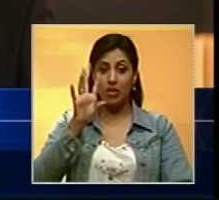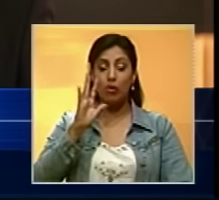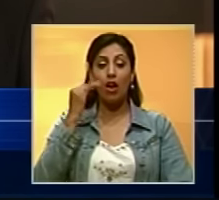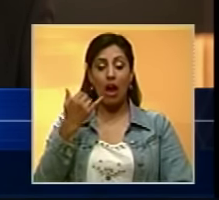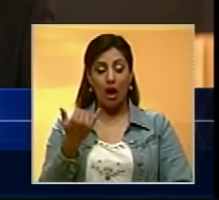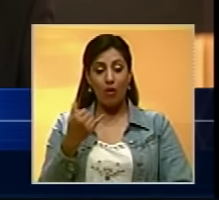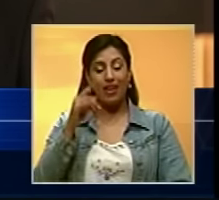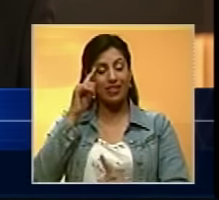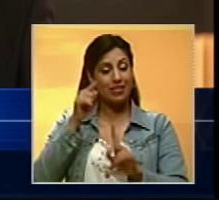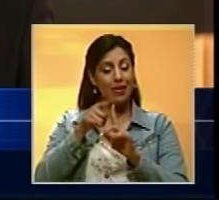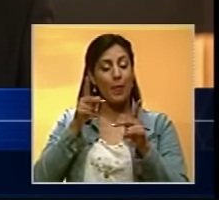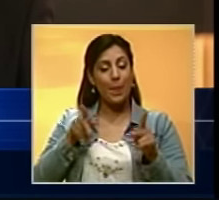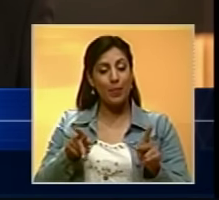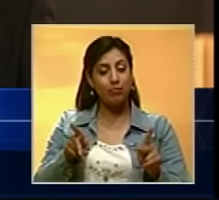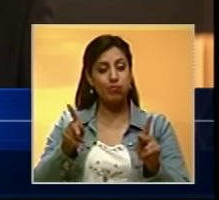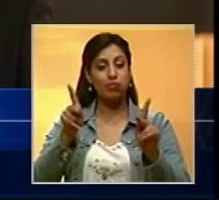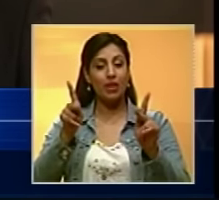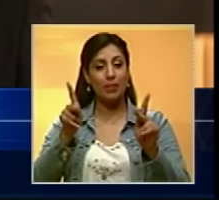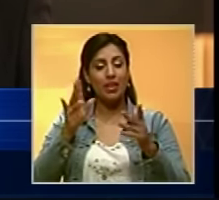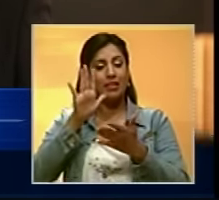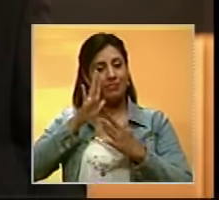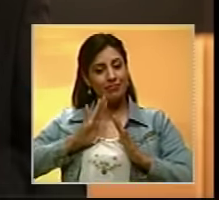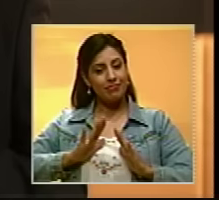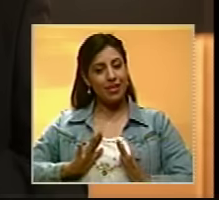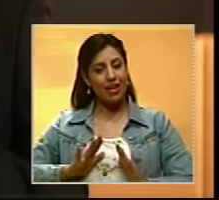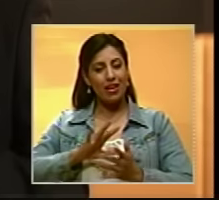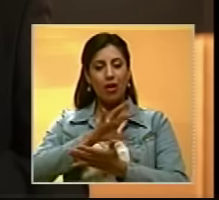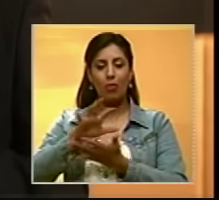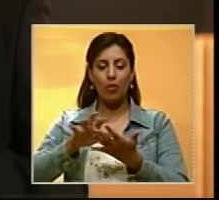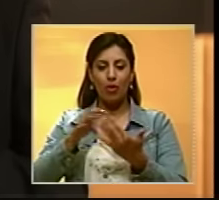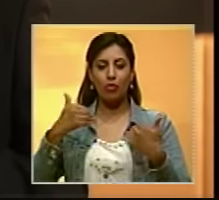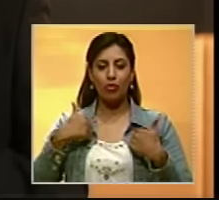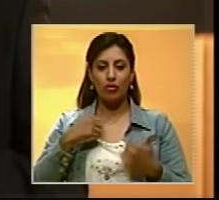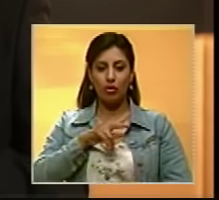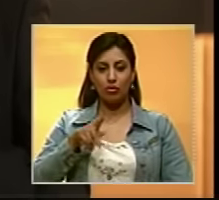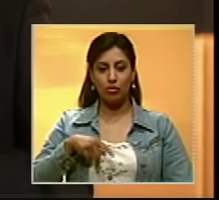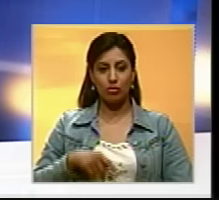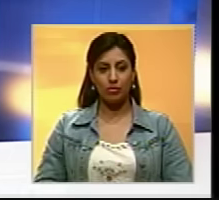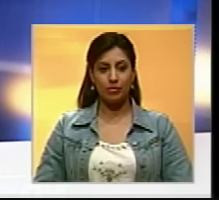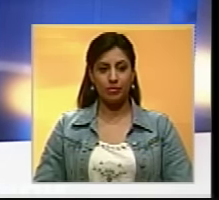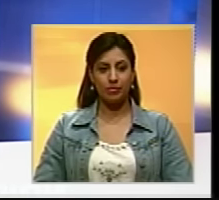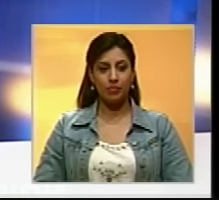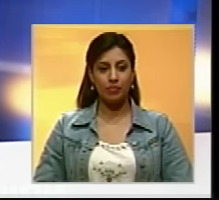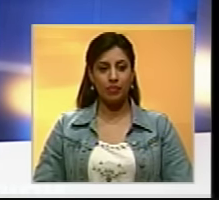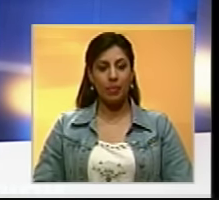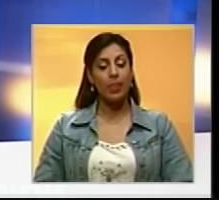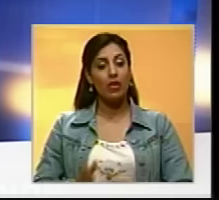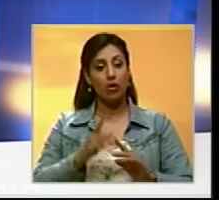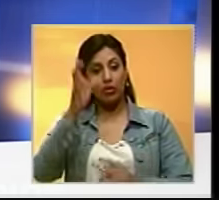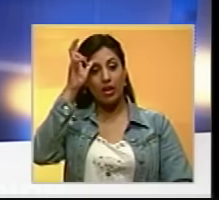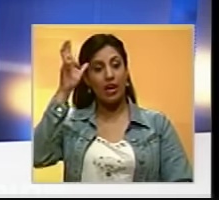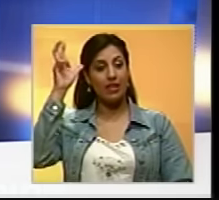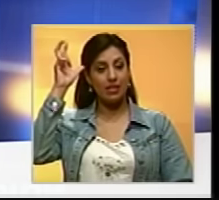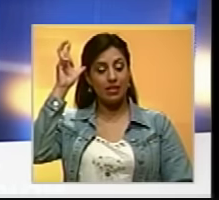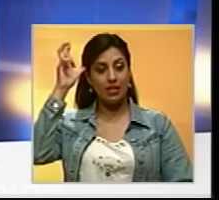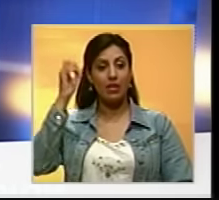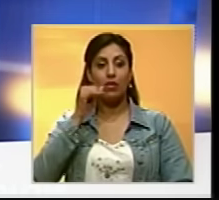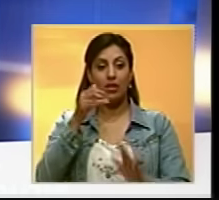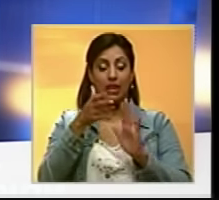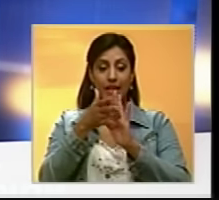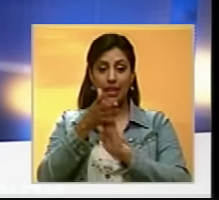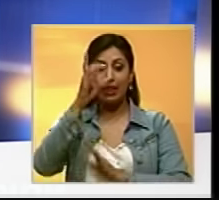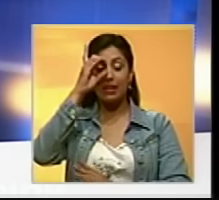es la vía que permitirá aliviar las tensiones que vivimos la canciller de la República delsi